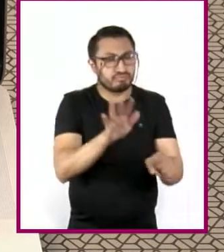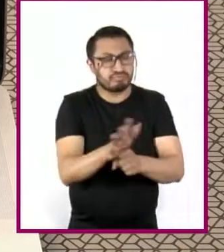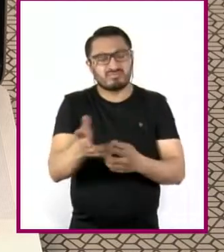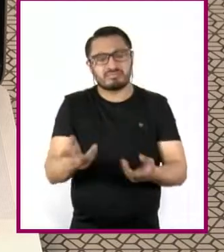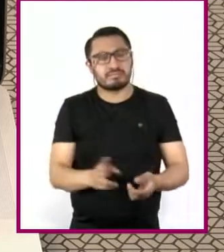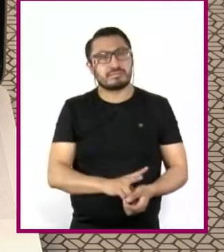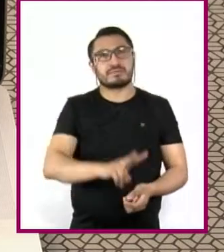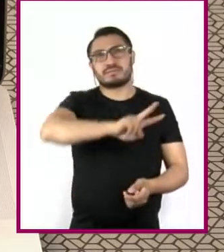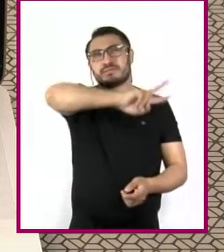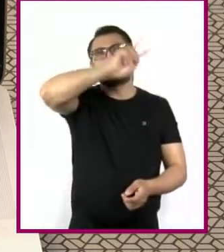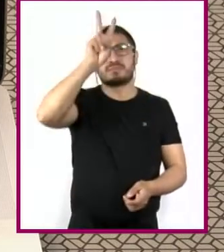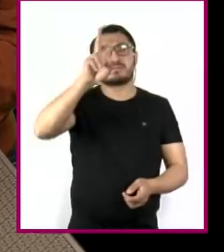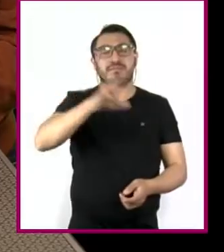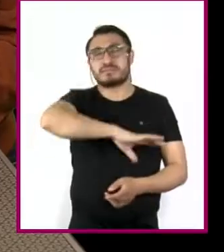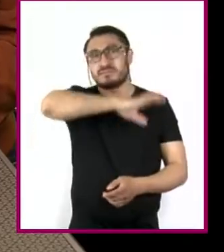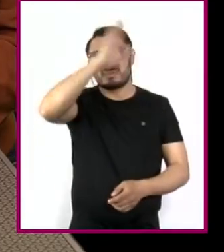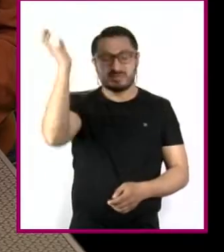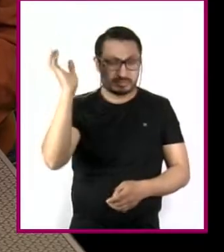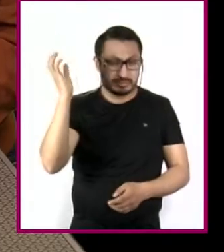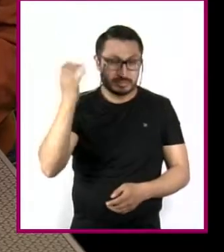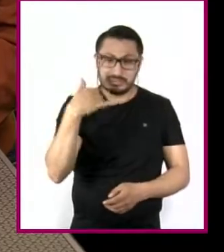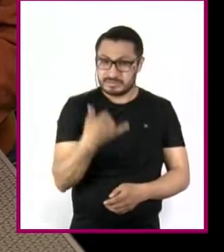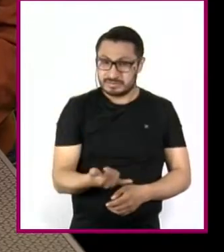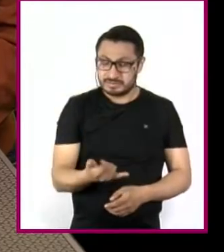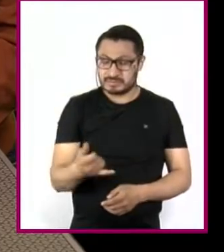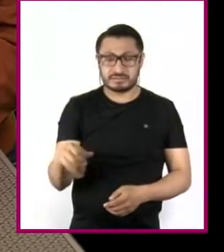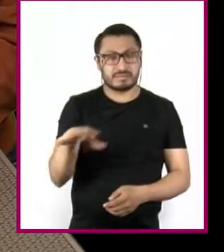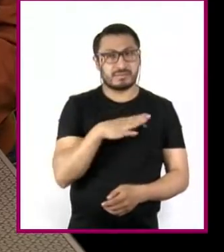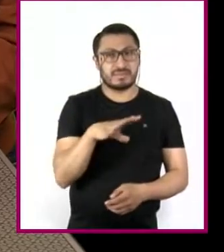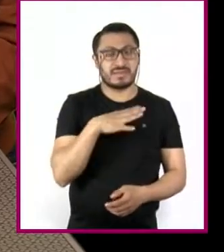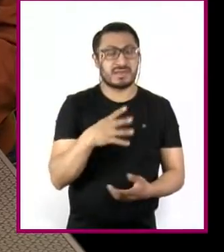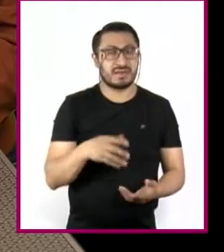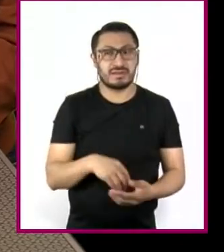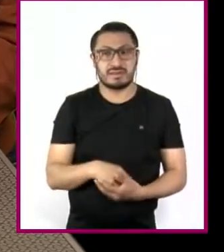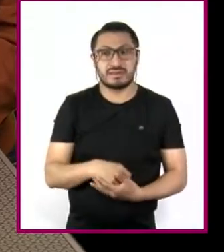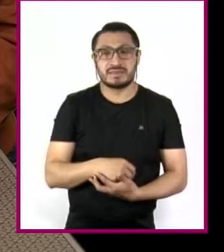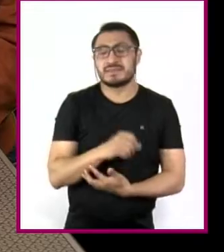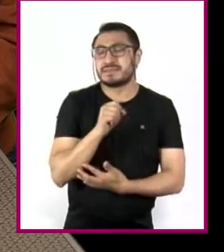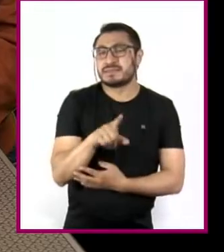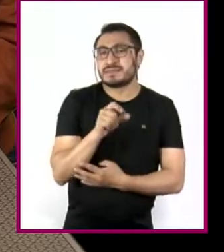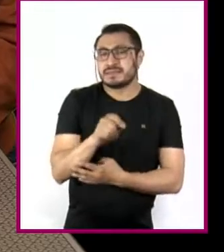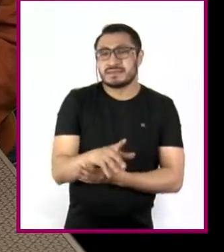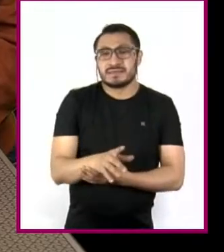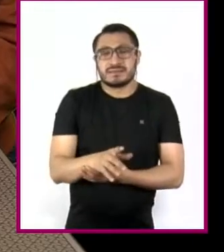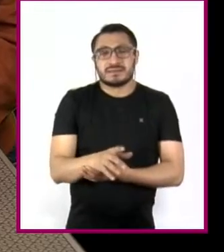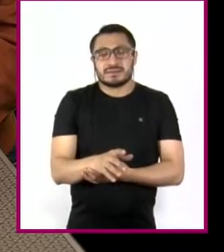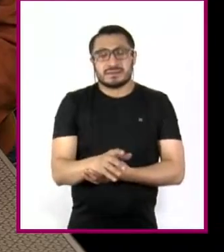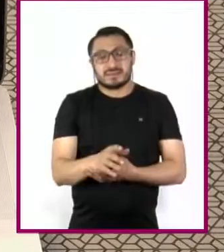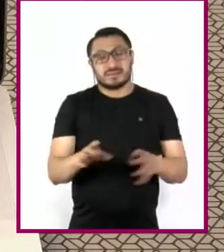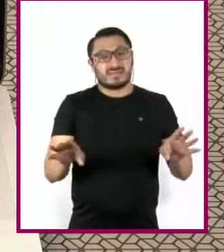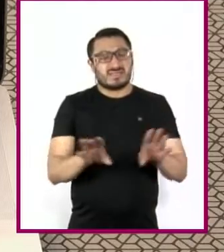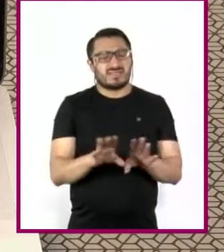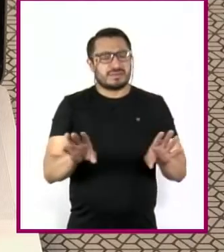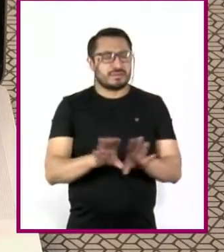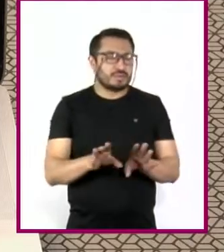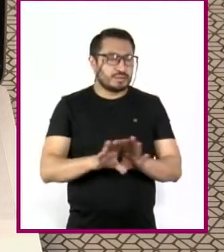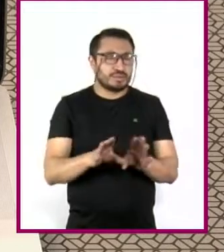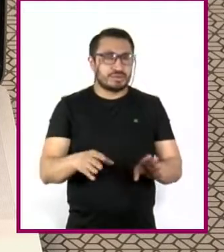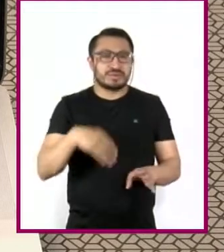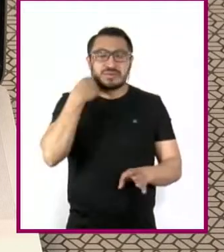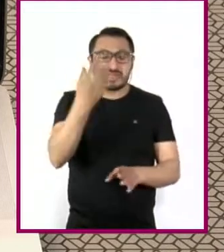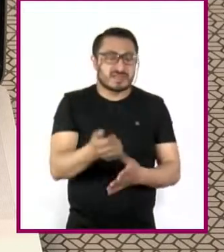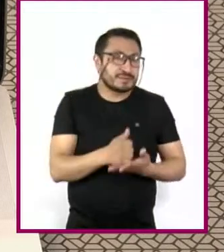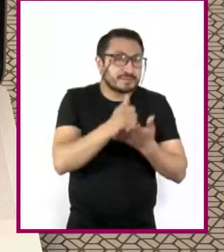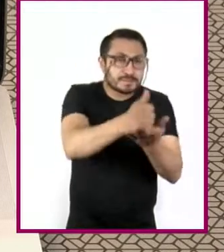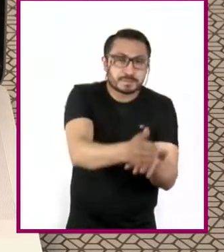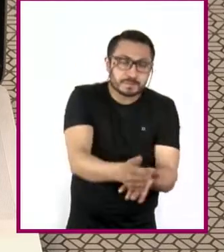hacia el cielo, y tenerla también como el empuje, las ganas de